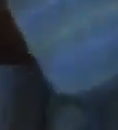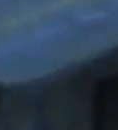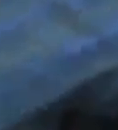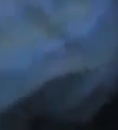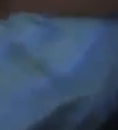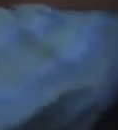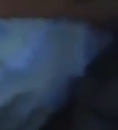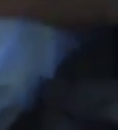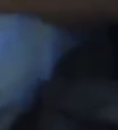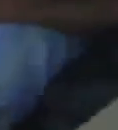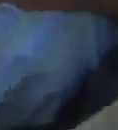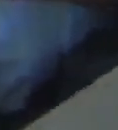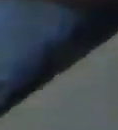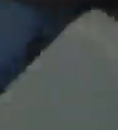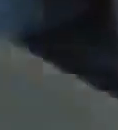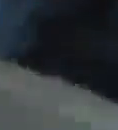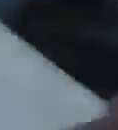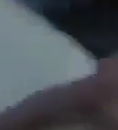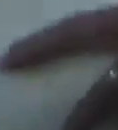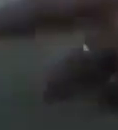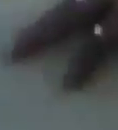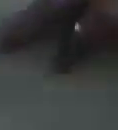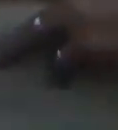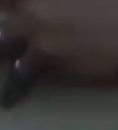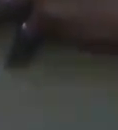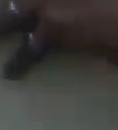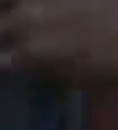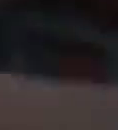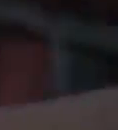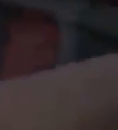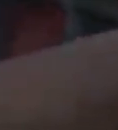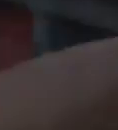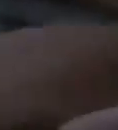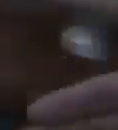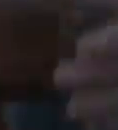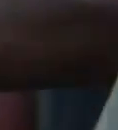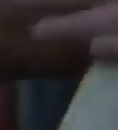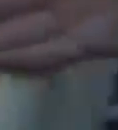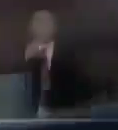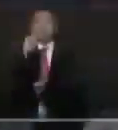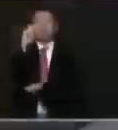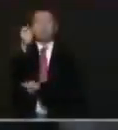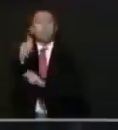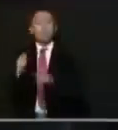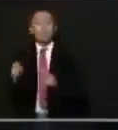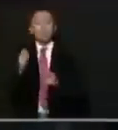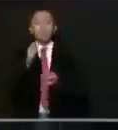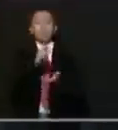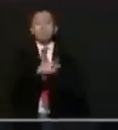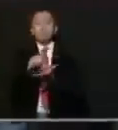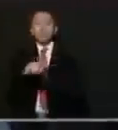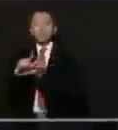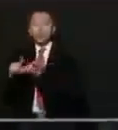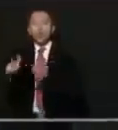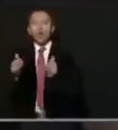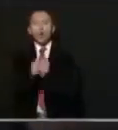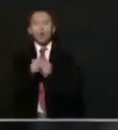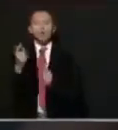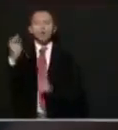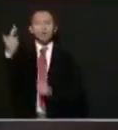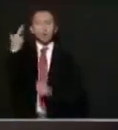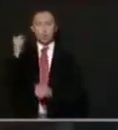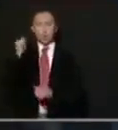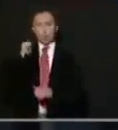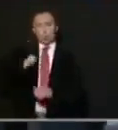Ahí está ya empezando esta ceremonia, limpiando el ambiente con los sonidos de los instrumentos